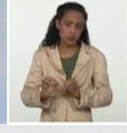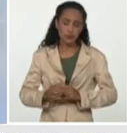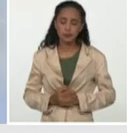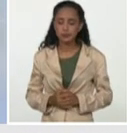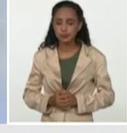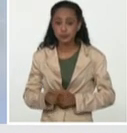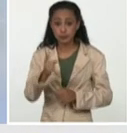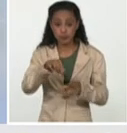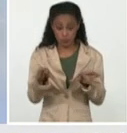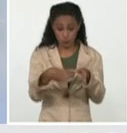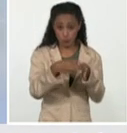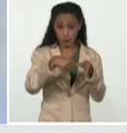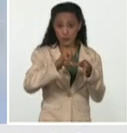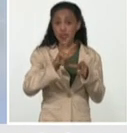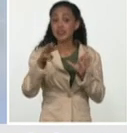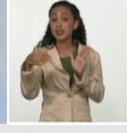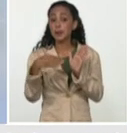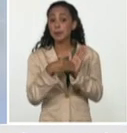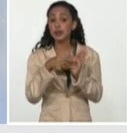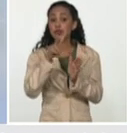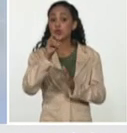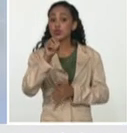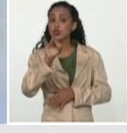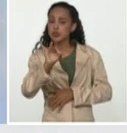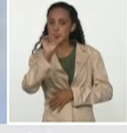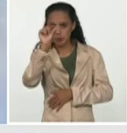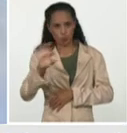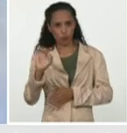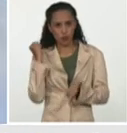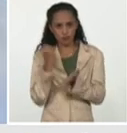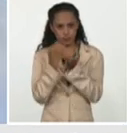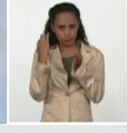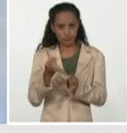ellos, 3.207 sospechosos,